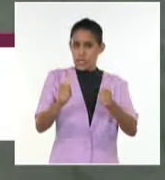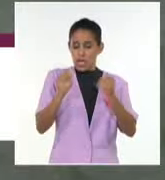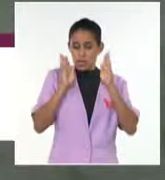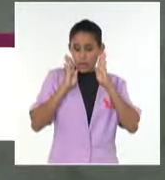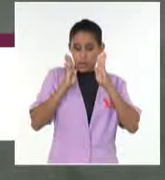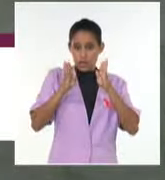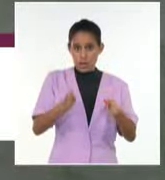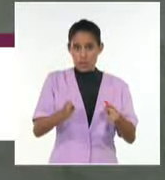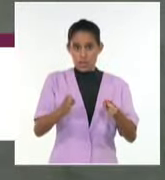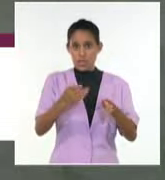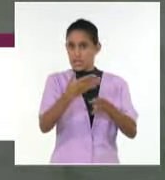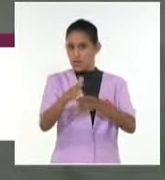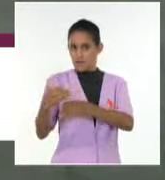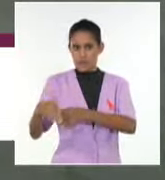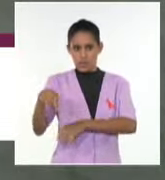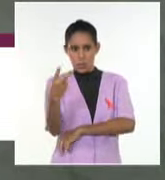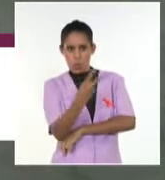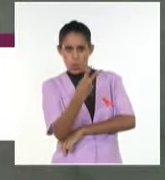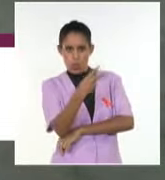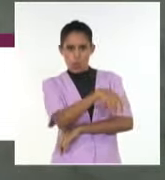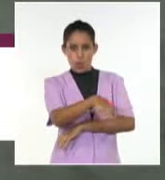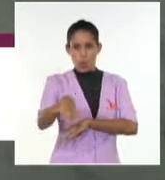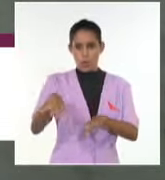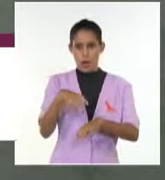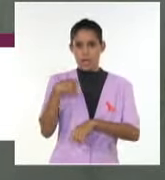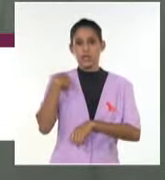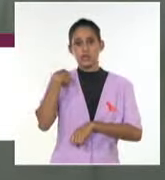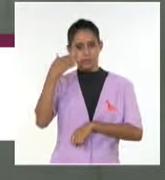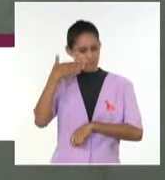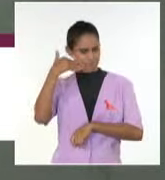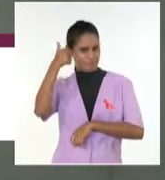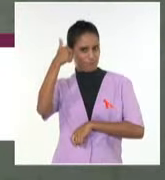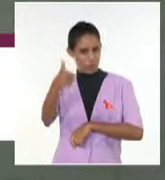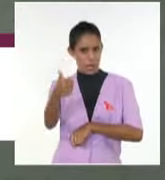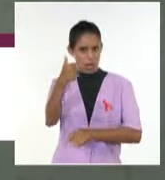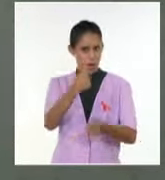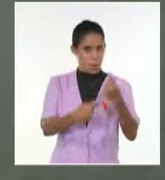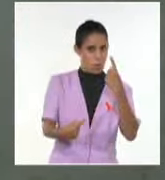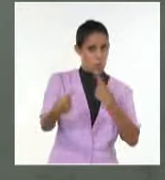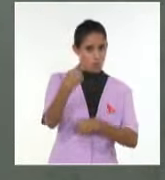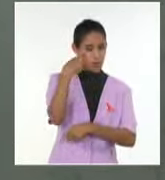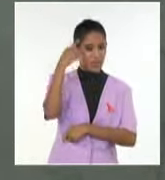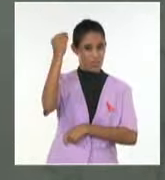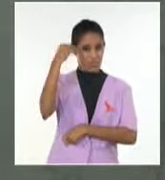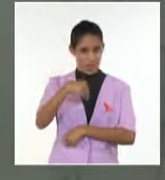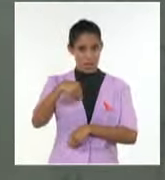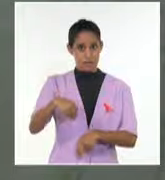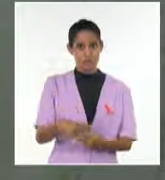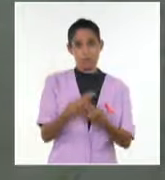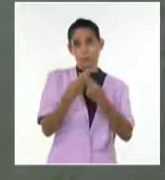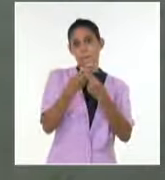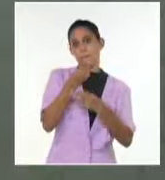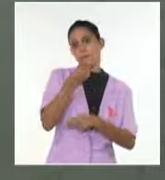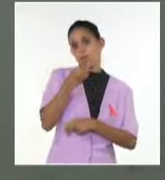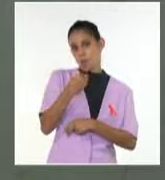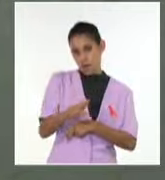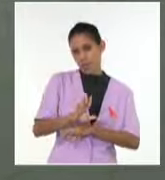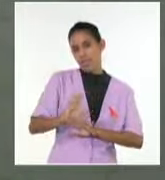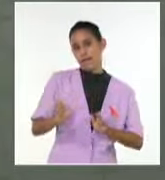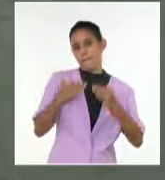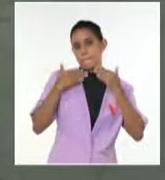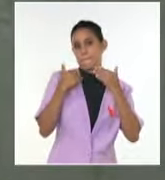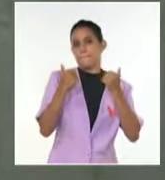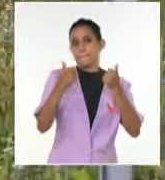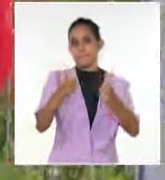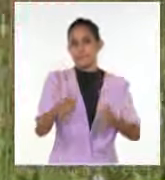Tremblay. Y estábamos muy bien preparados, hicimos algunos sparrings, lo cual salimos muy bien y estamos